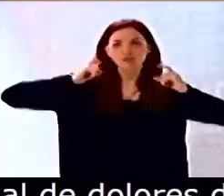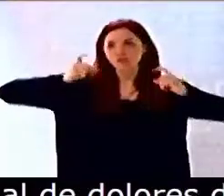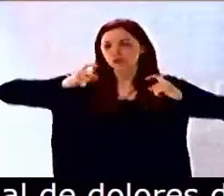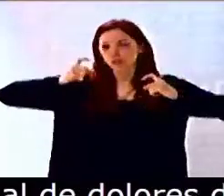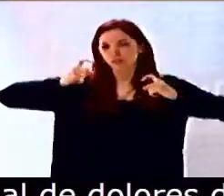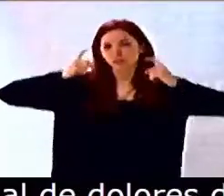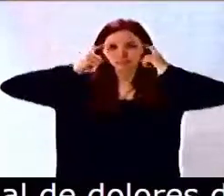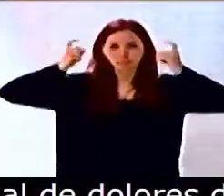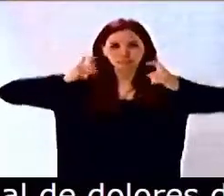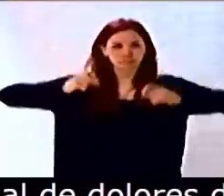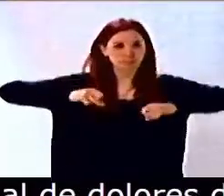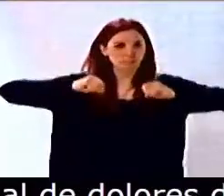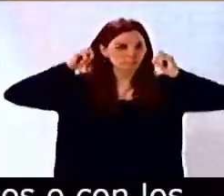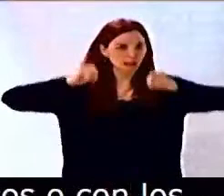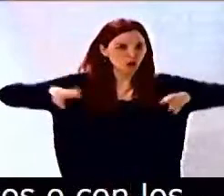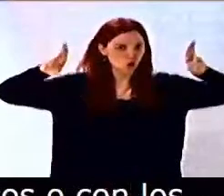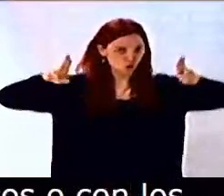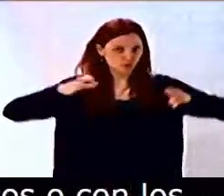esfuerzos,